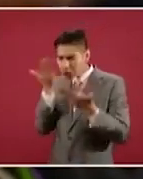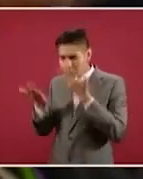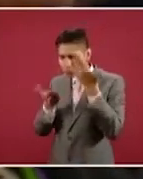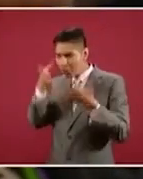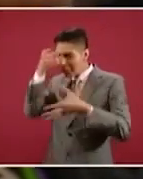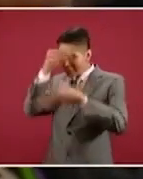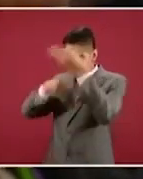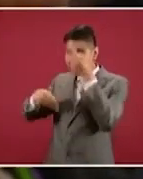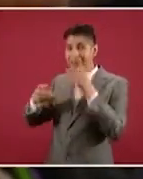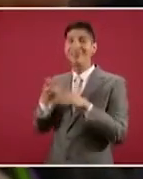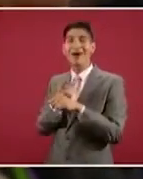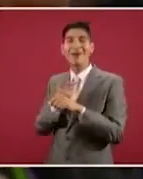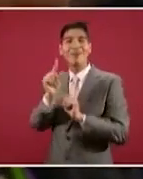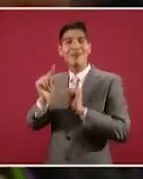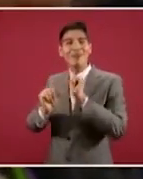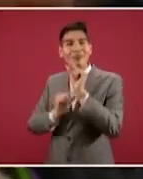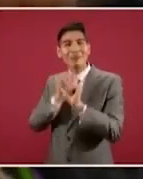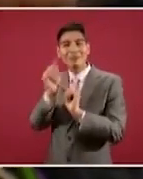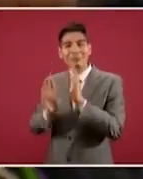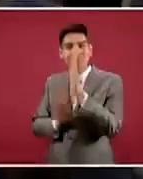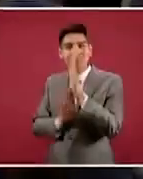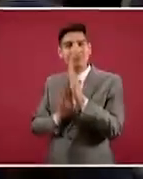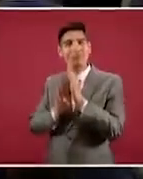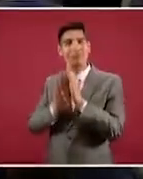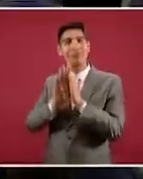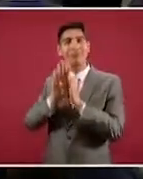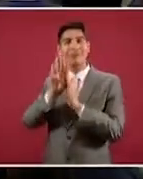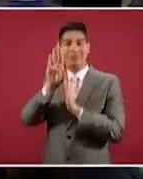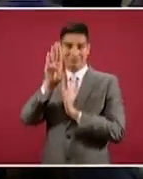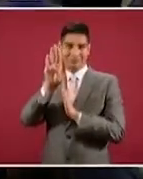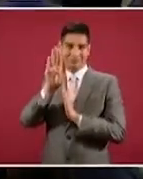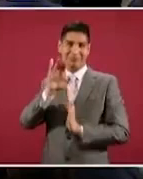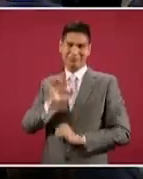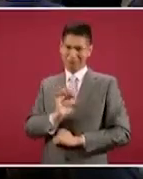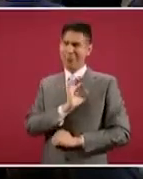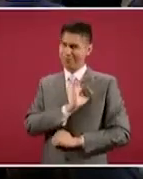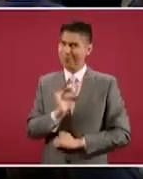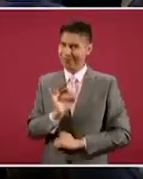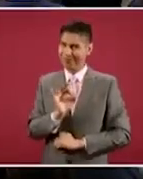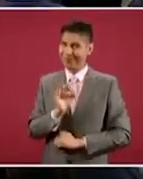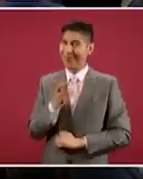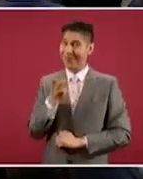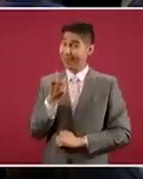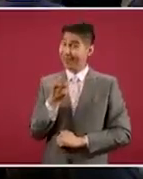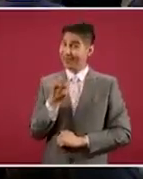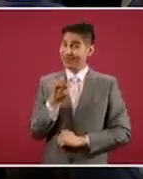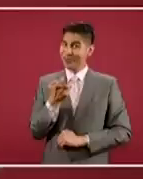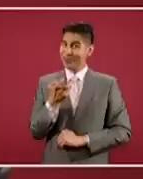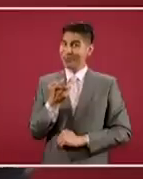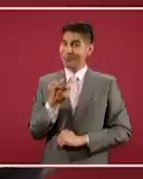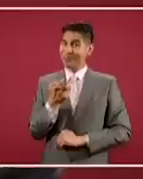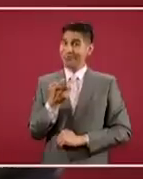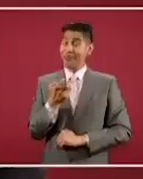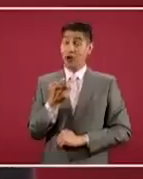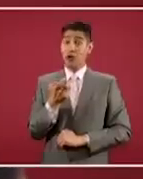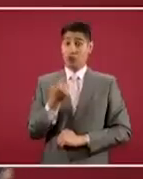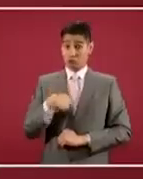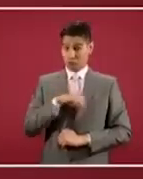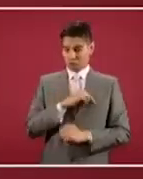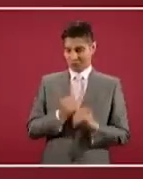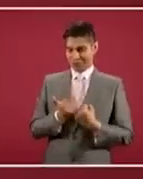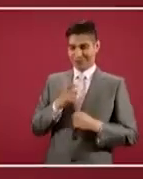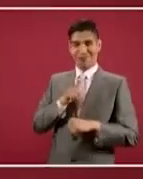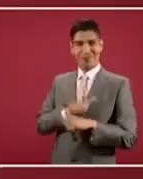ascender en la escala social eso es lo que los sociólogos